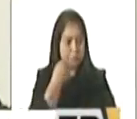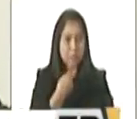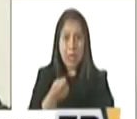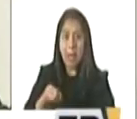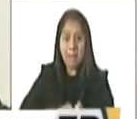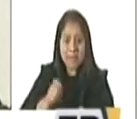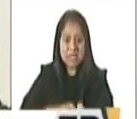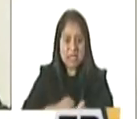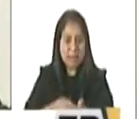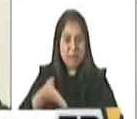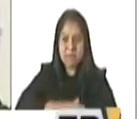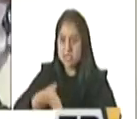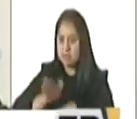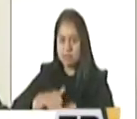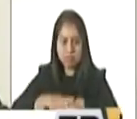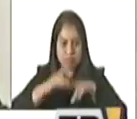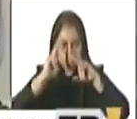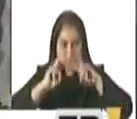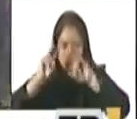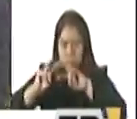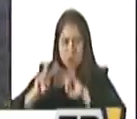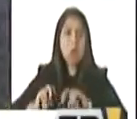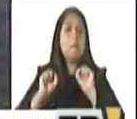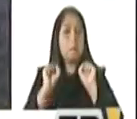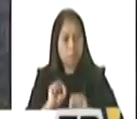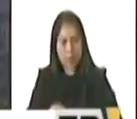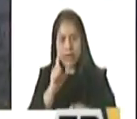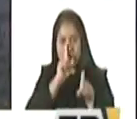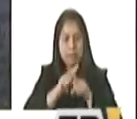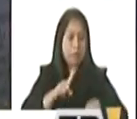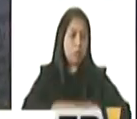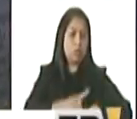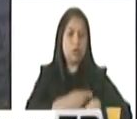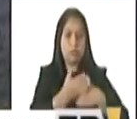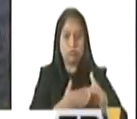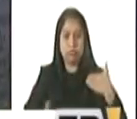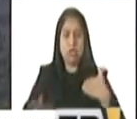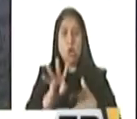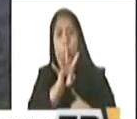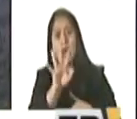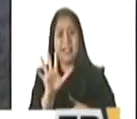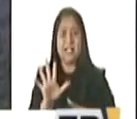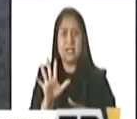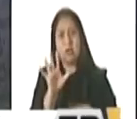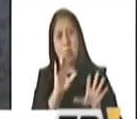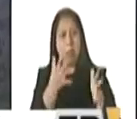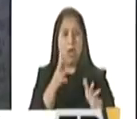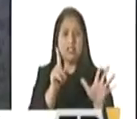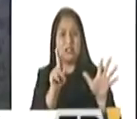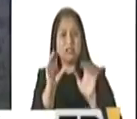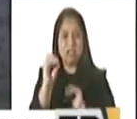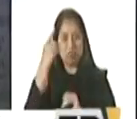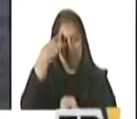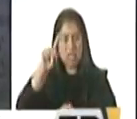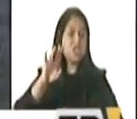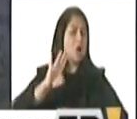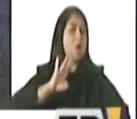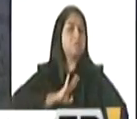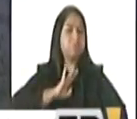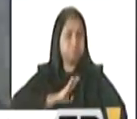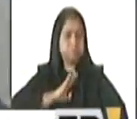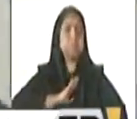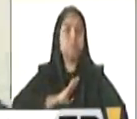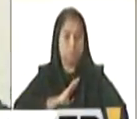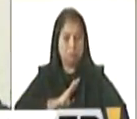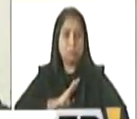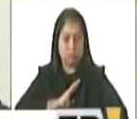pruebas y podemos hacer que tengamos durante un periodo de 45 a 60 días suficientes pruebas